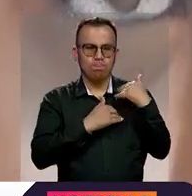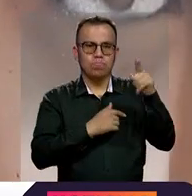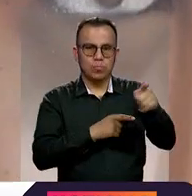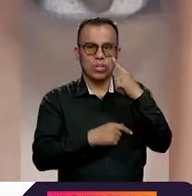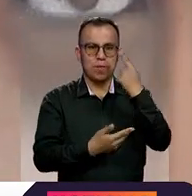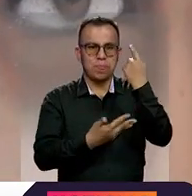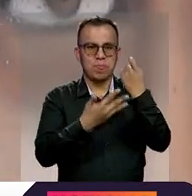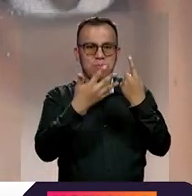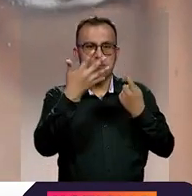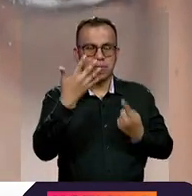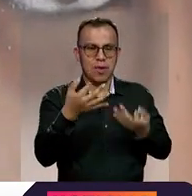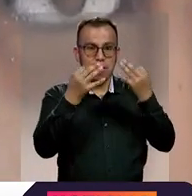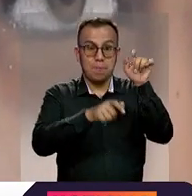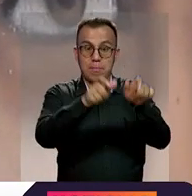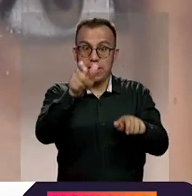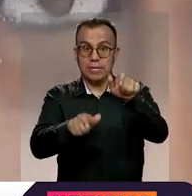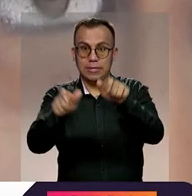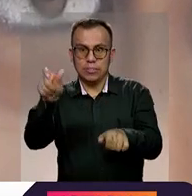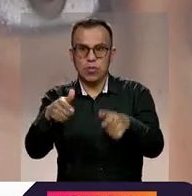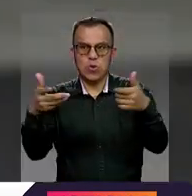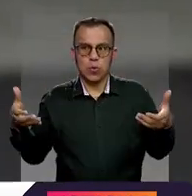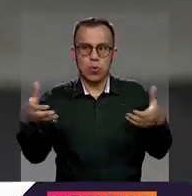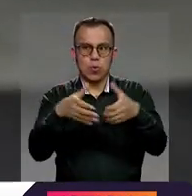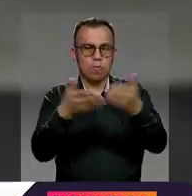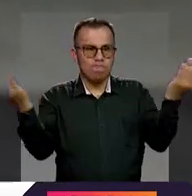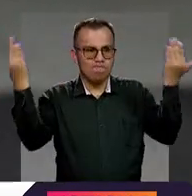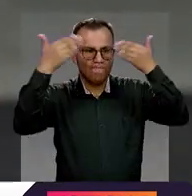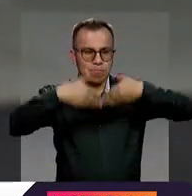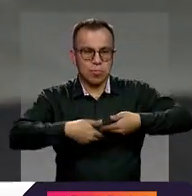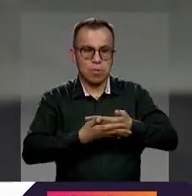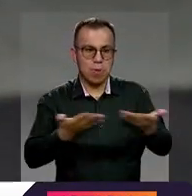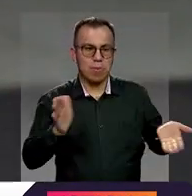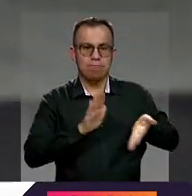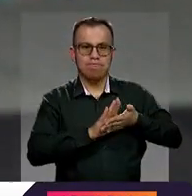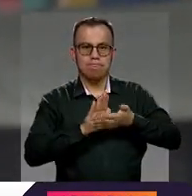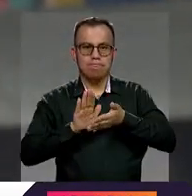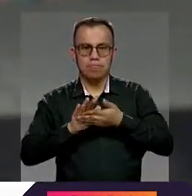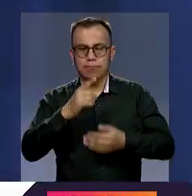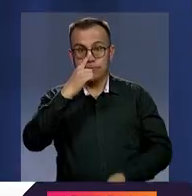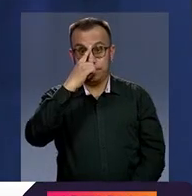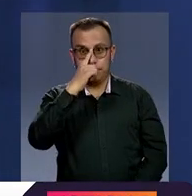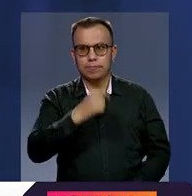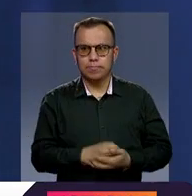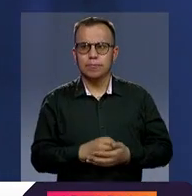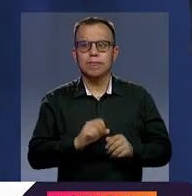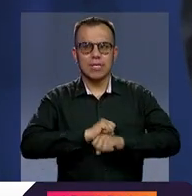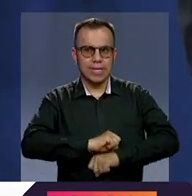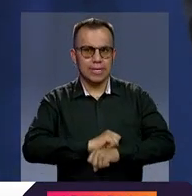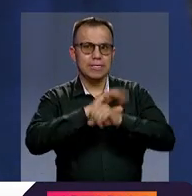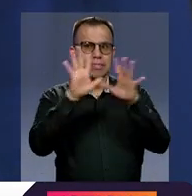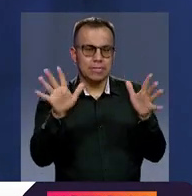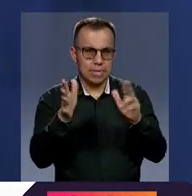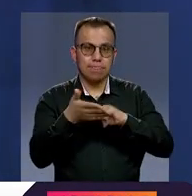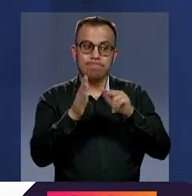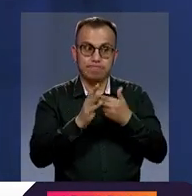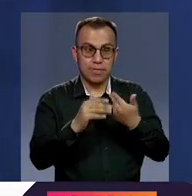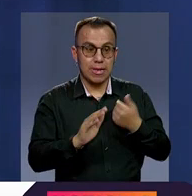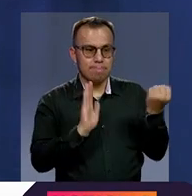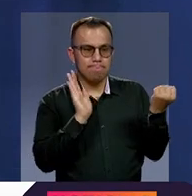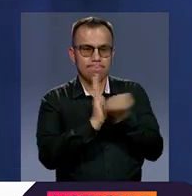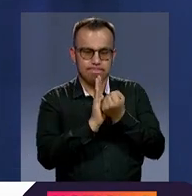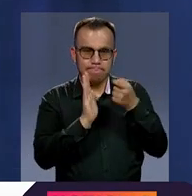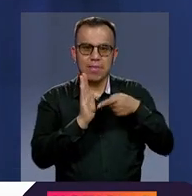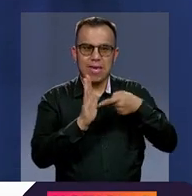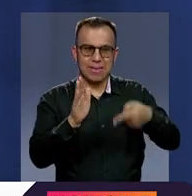realizar falsa denuncia en persona determinada y ocultamiento de elementos probatorios. Este es un ejemplo claro que sienta un precedente en